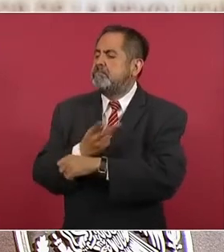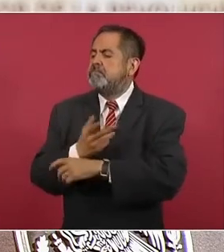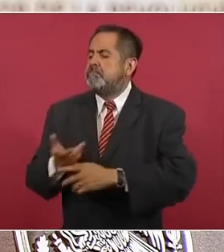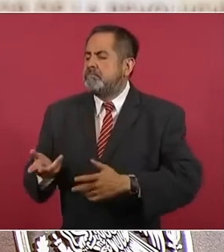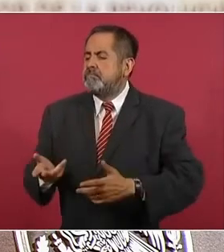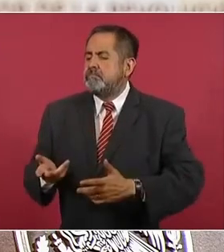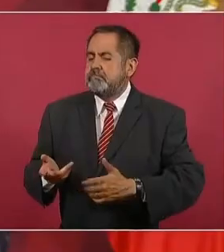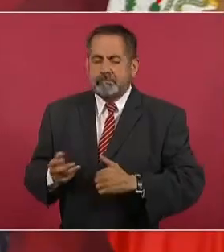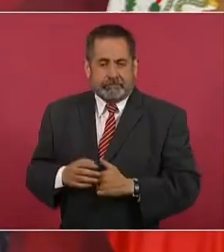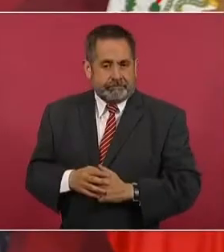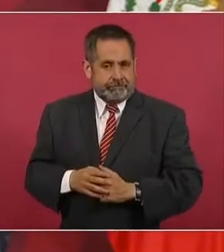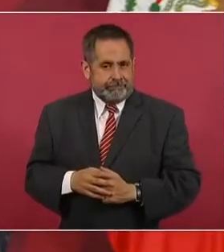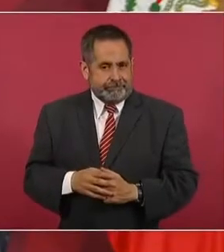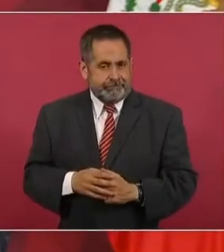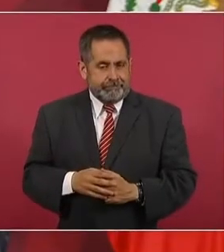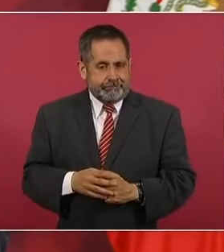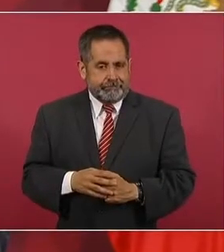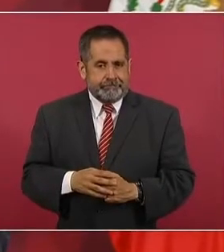lo vino a ver,